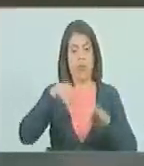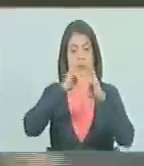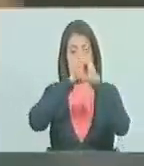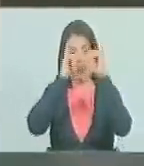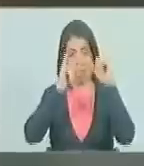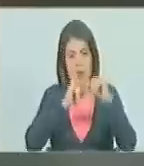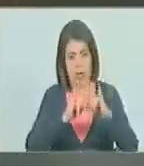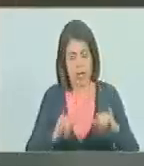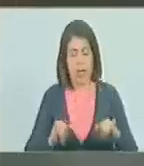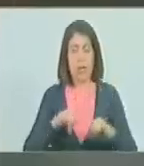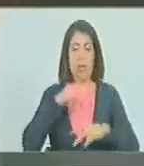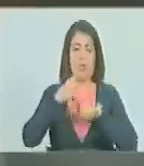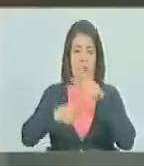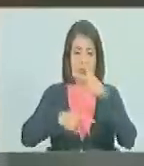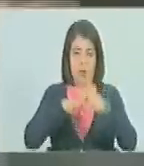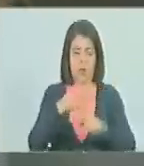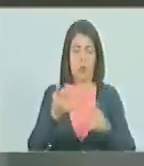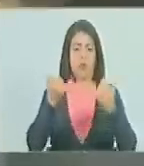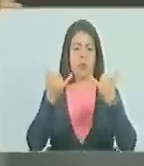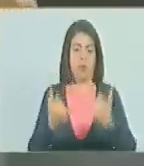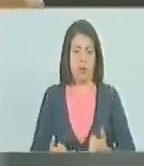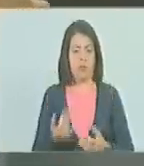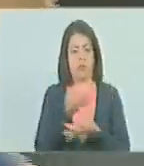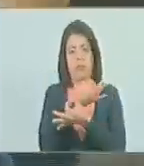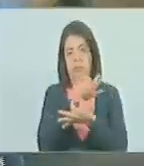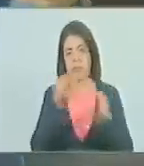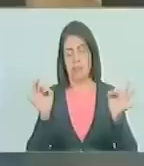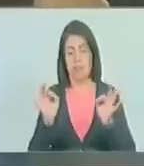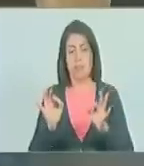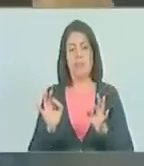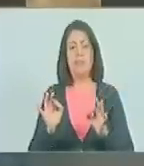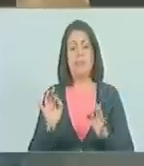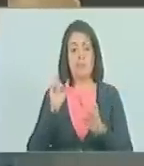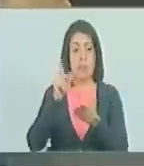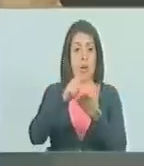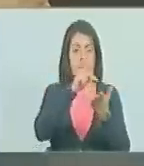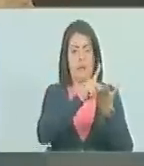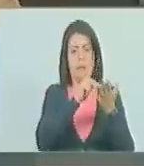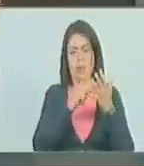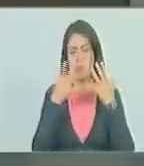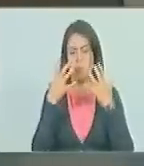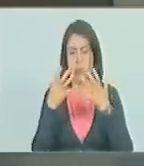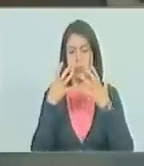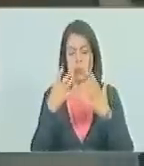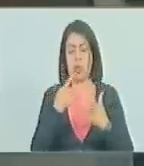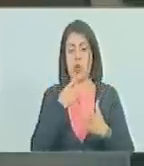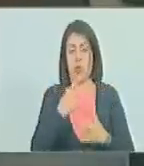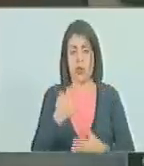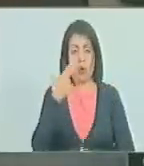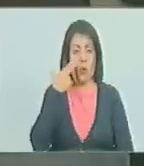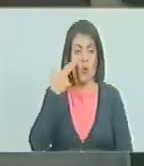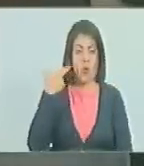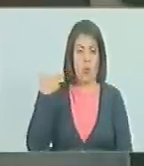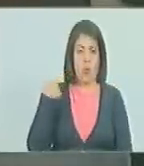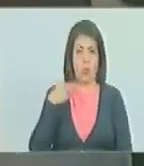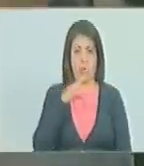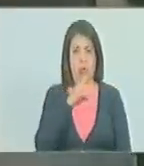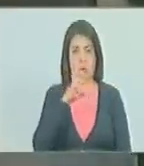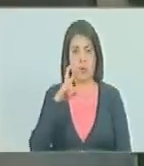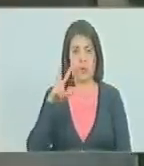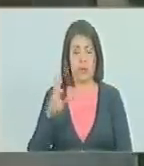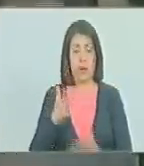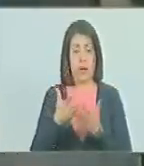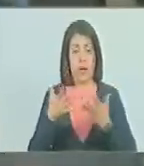felizmente se dio un proceso electoral de calidad, de alta participación, y lo digo con orgullo, se vista de